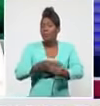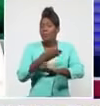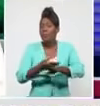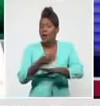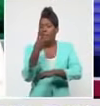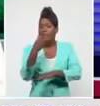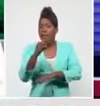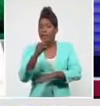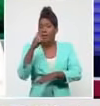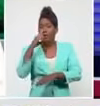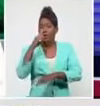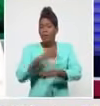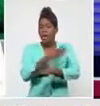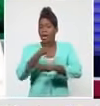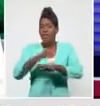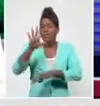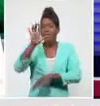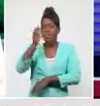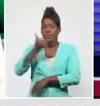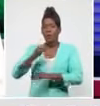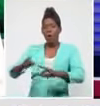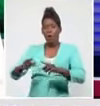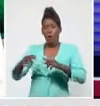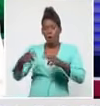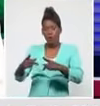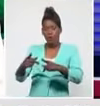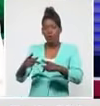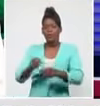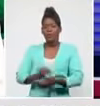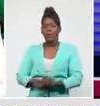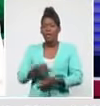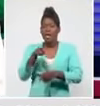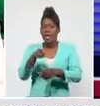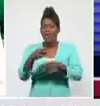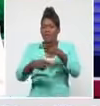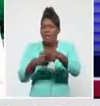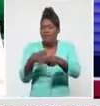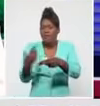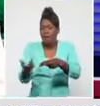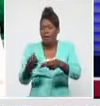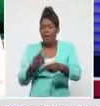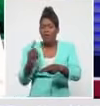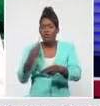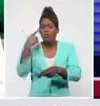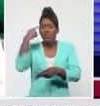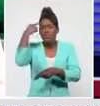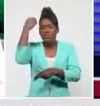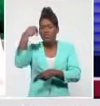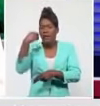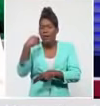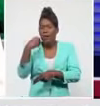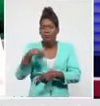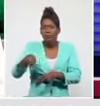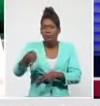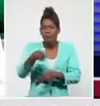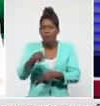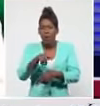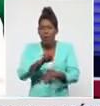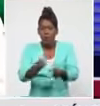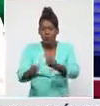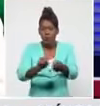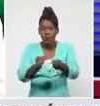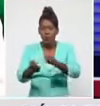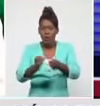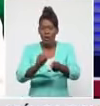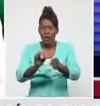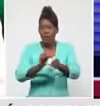de diciembre. Esto se pospuso para lograr, teniendo en cuenta la situación epidemiológica, una garantía mayor,